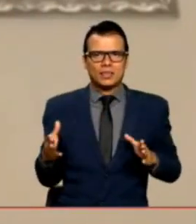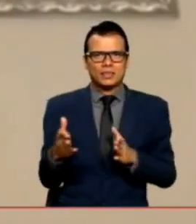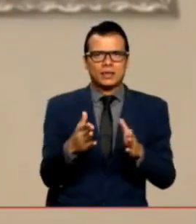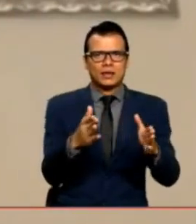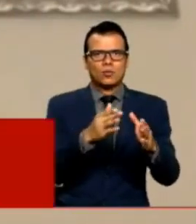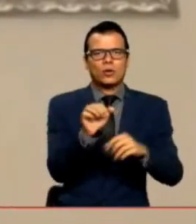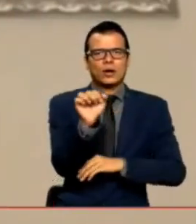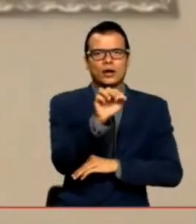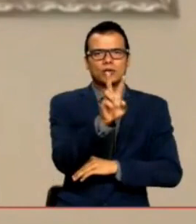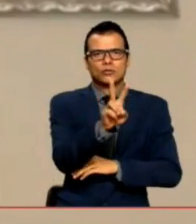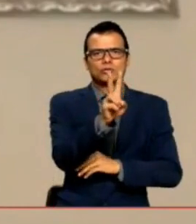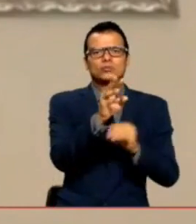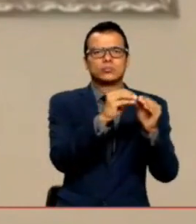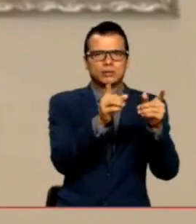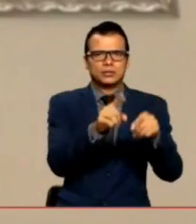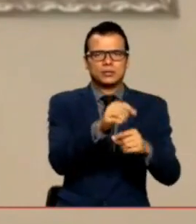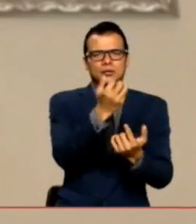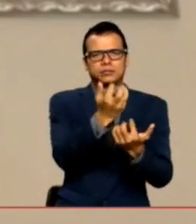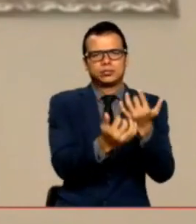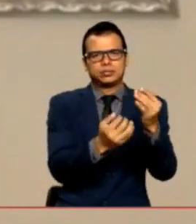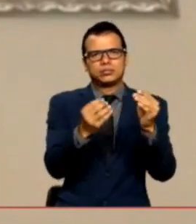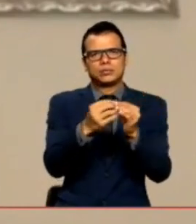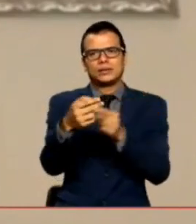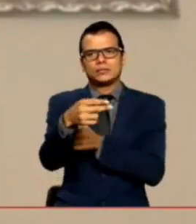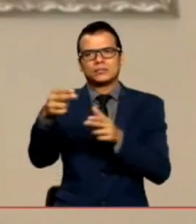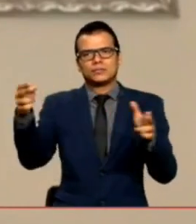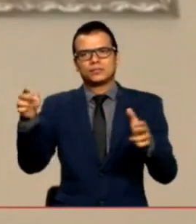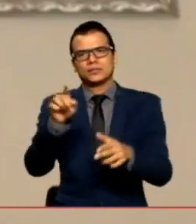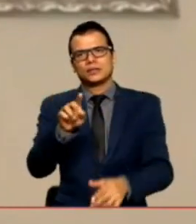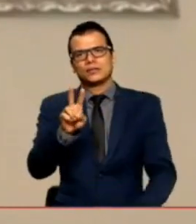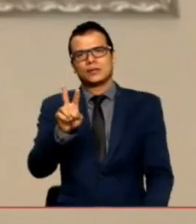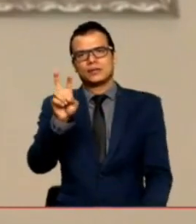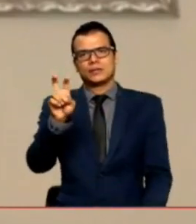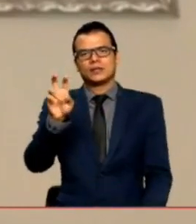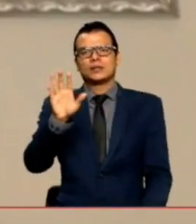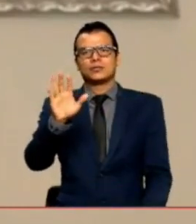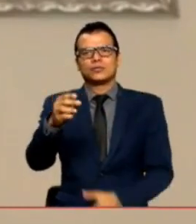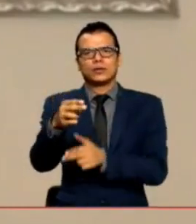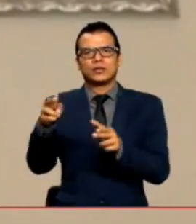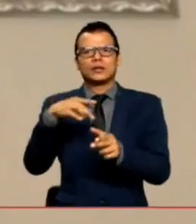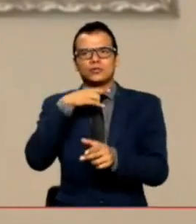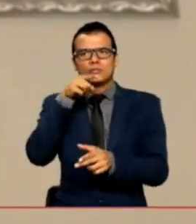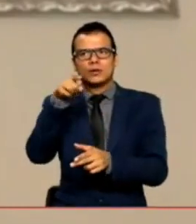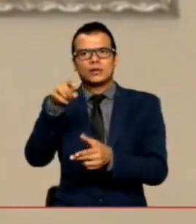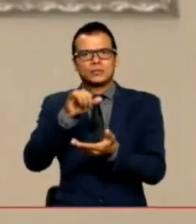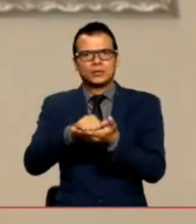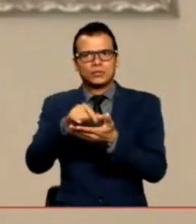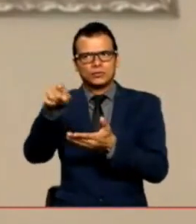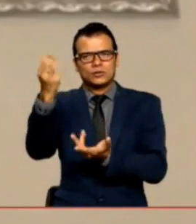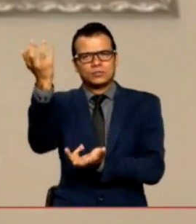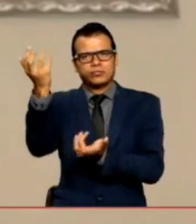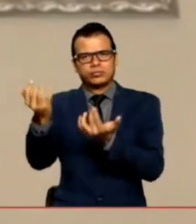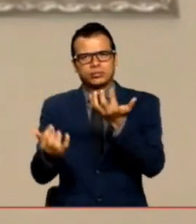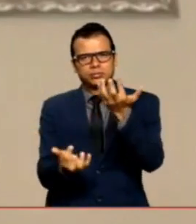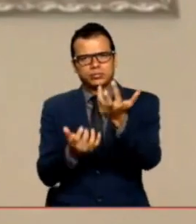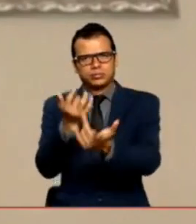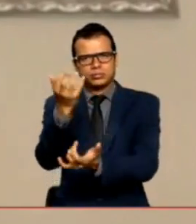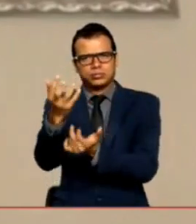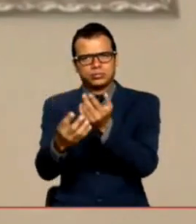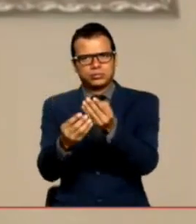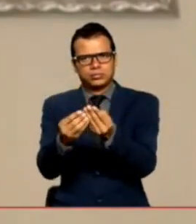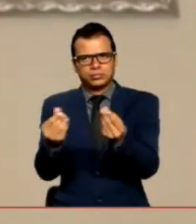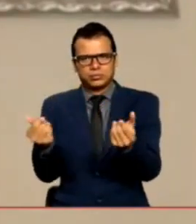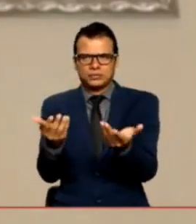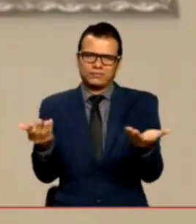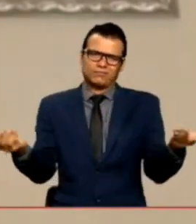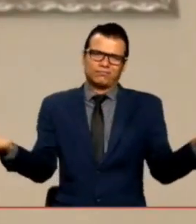de 127 hectáreas de plantaciones forestales en ese municipio. Nuevamente, hacemos un llamado